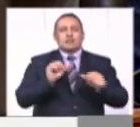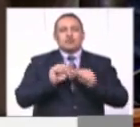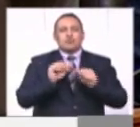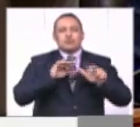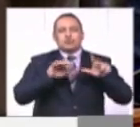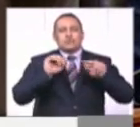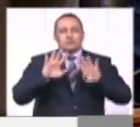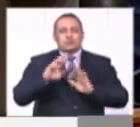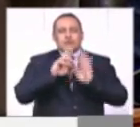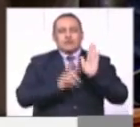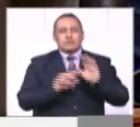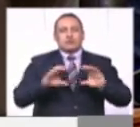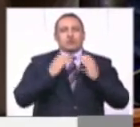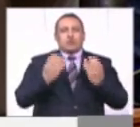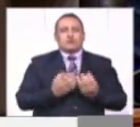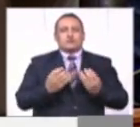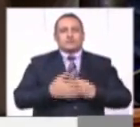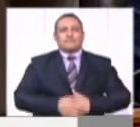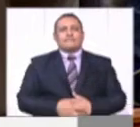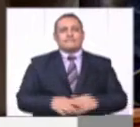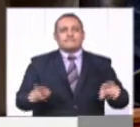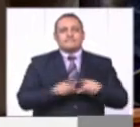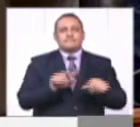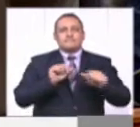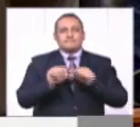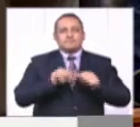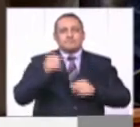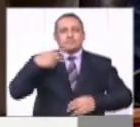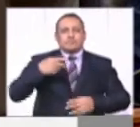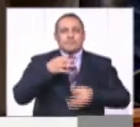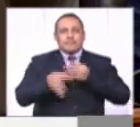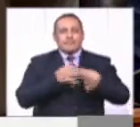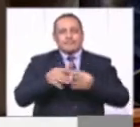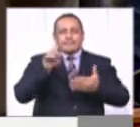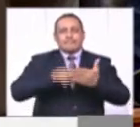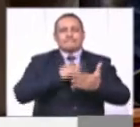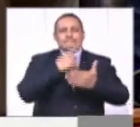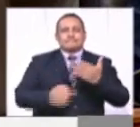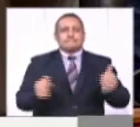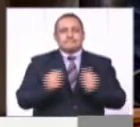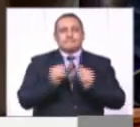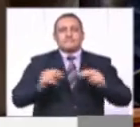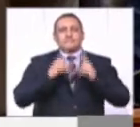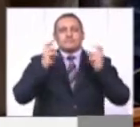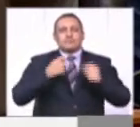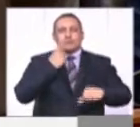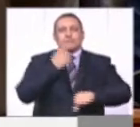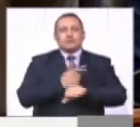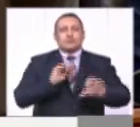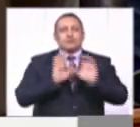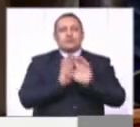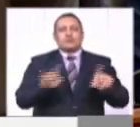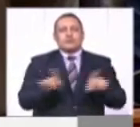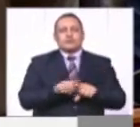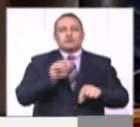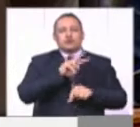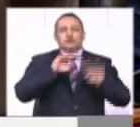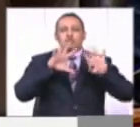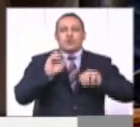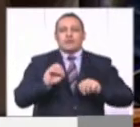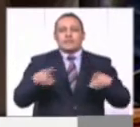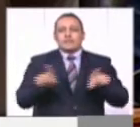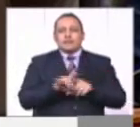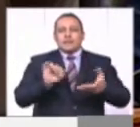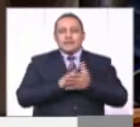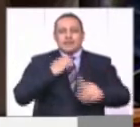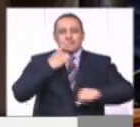89 de reglamento del congreso en su Artículo segundo declara improcedente en el extremo la denuncia constitucional 290